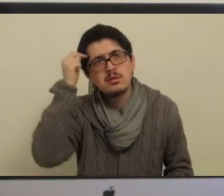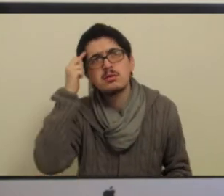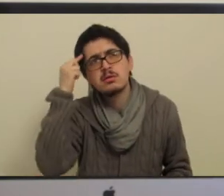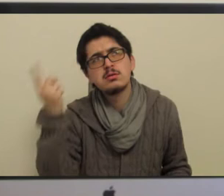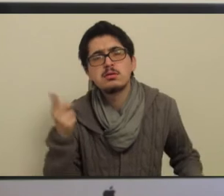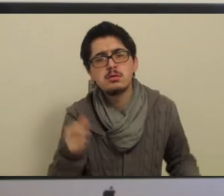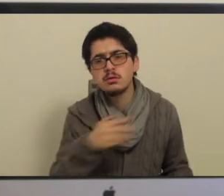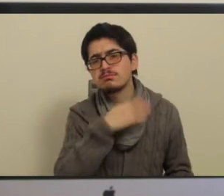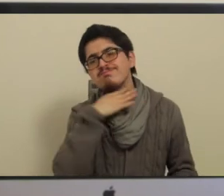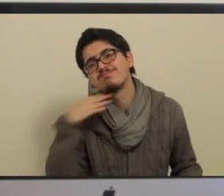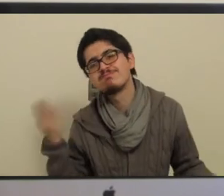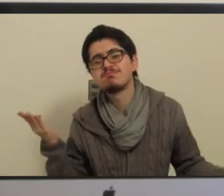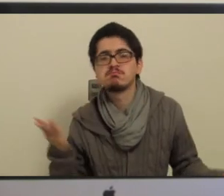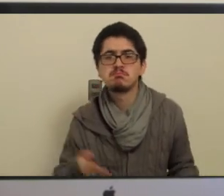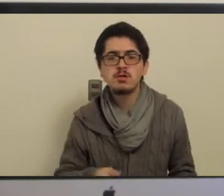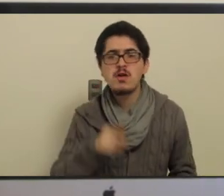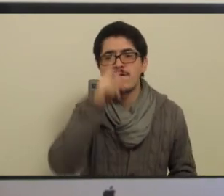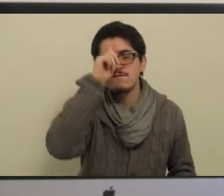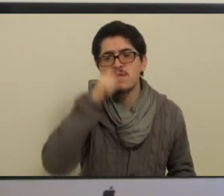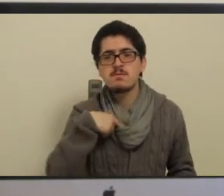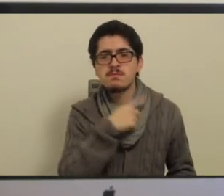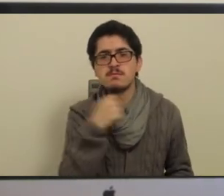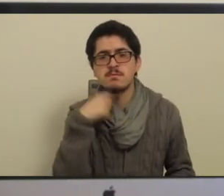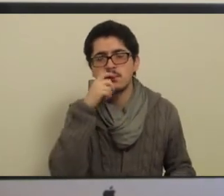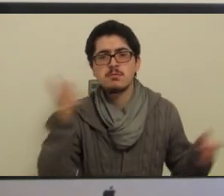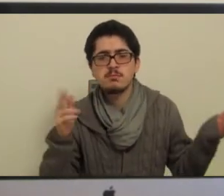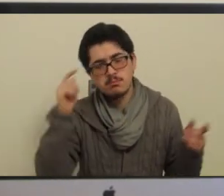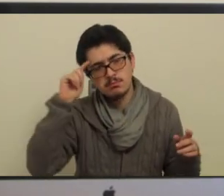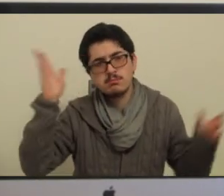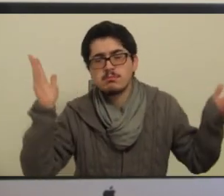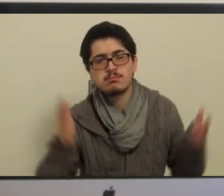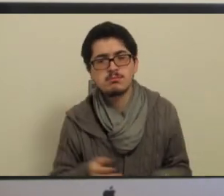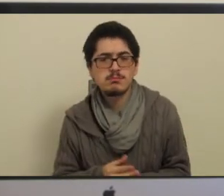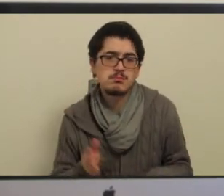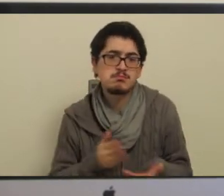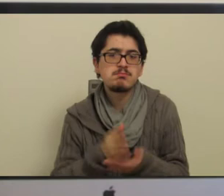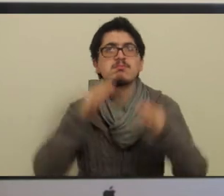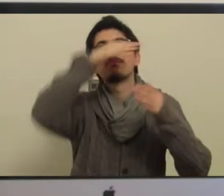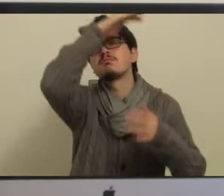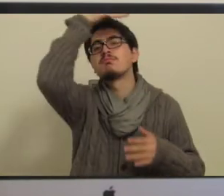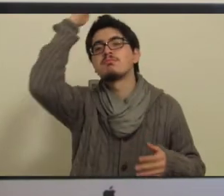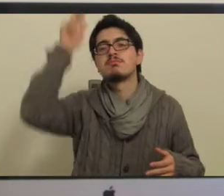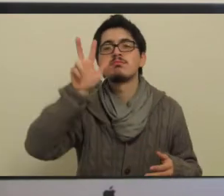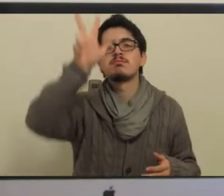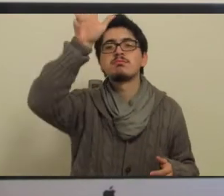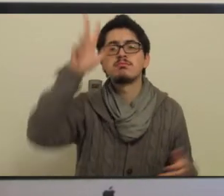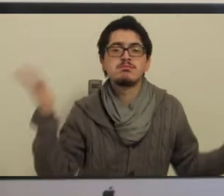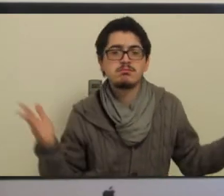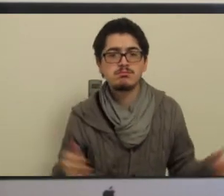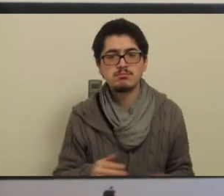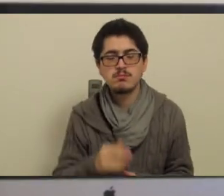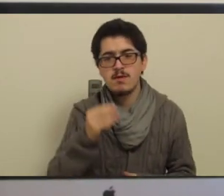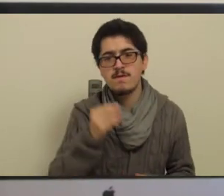gente piensa que este muchacho se va a morir, así que deciden bautizarlo lo más pronto posible para que obviamente si se va al cielo, más o menos